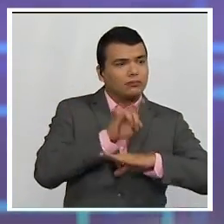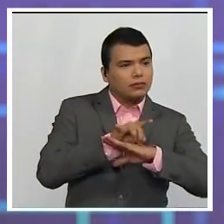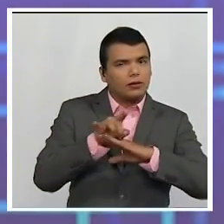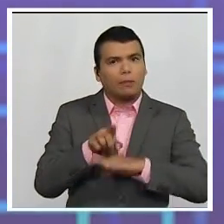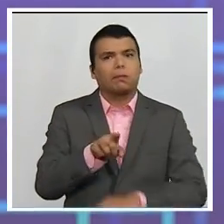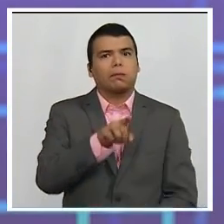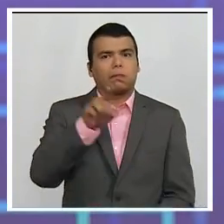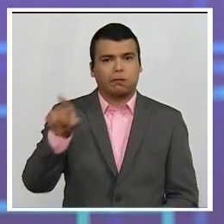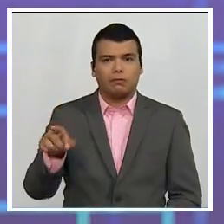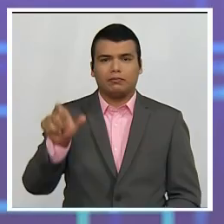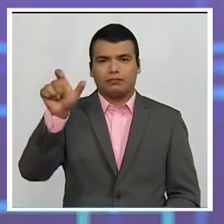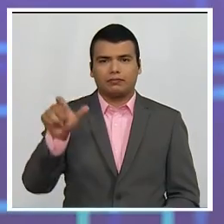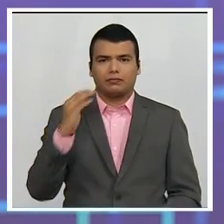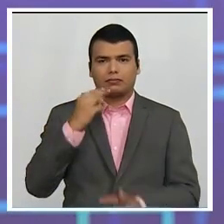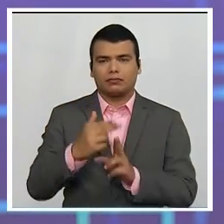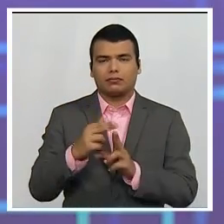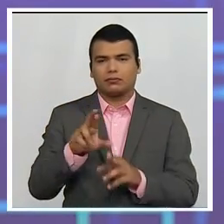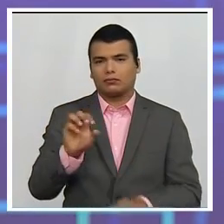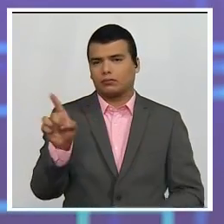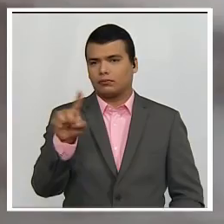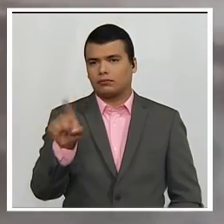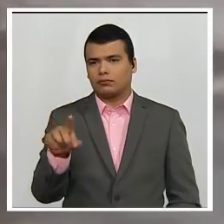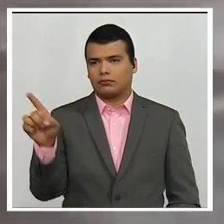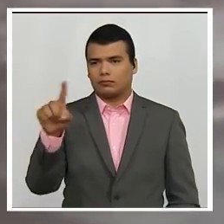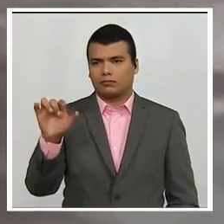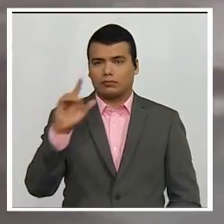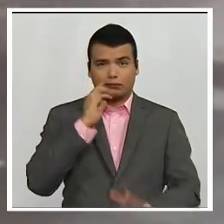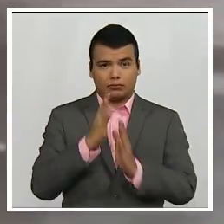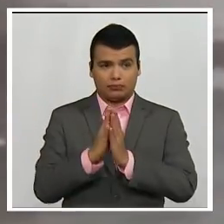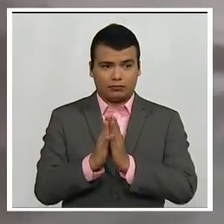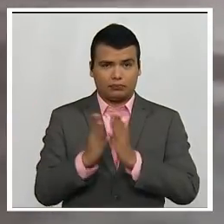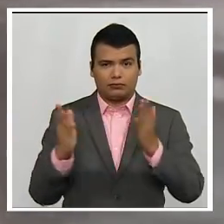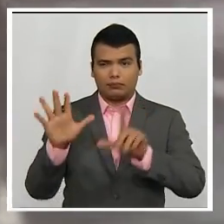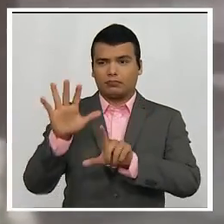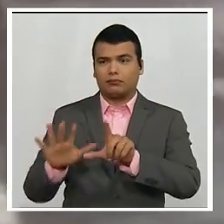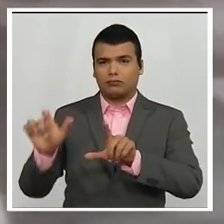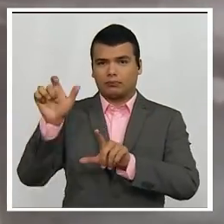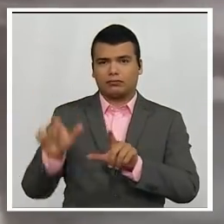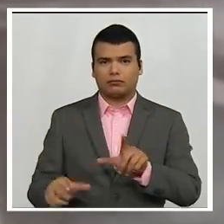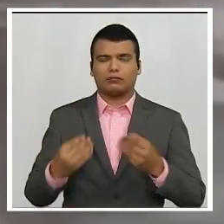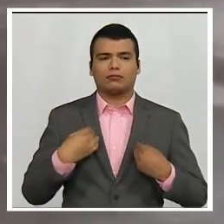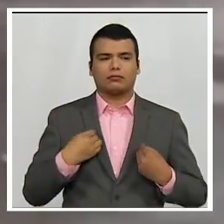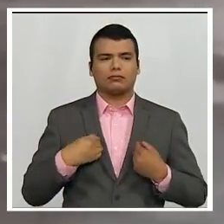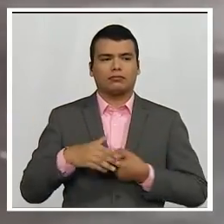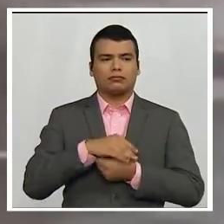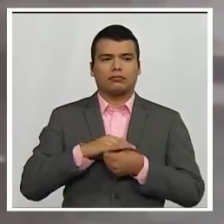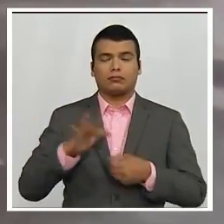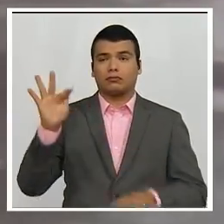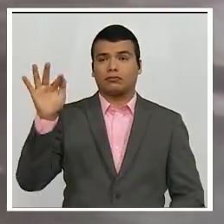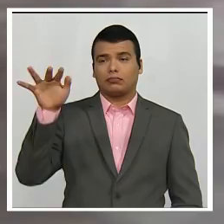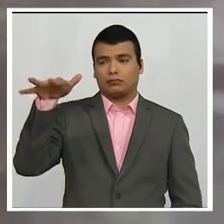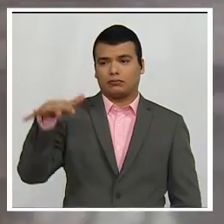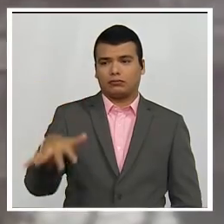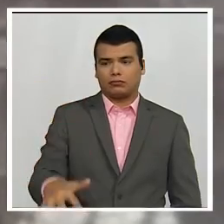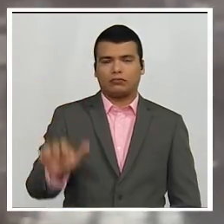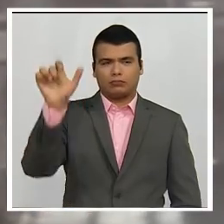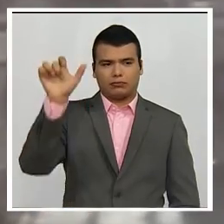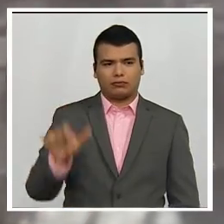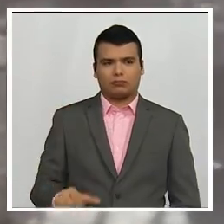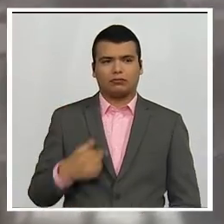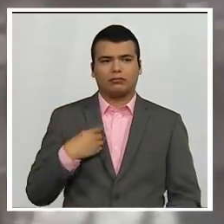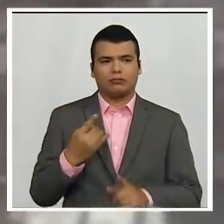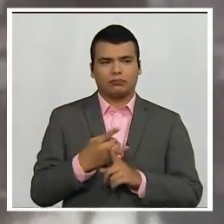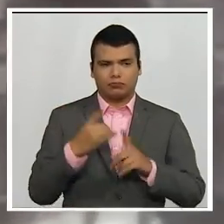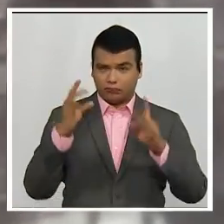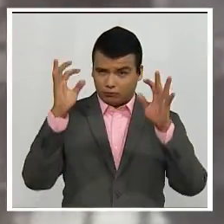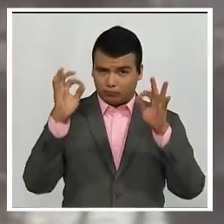informa la periodista rossi lemos en este vídeo grabado por un habitante del barrio san antonio se ve como un hombre que usa una